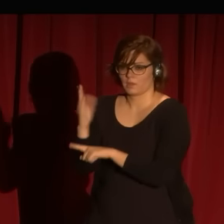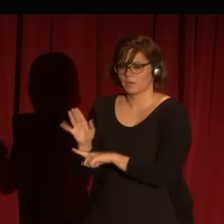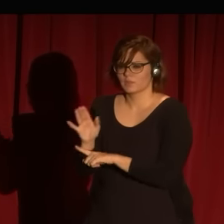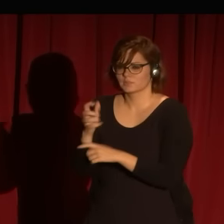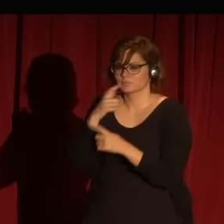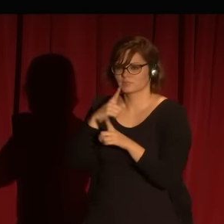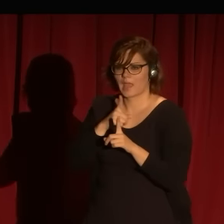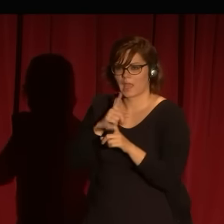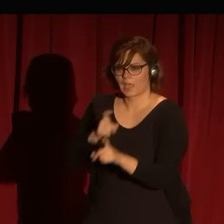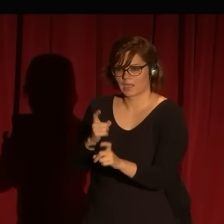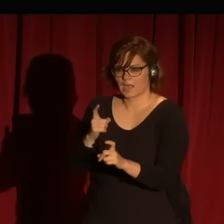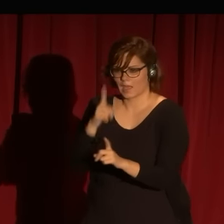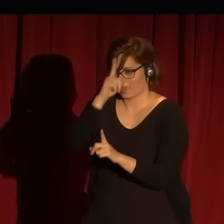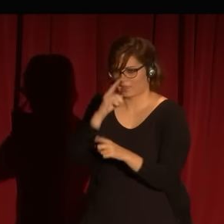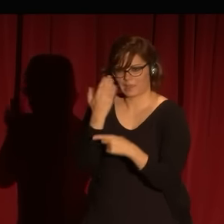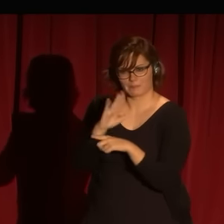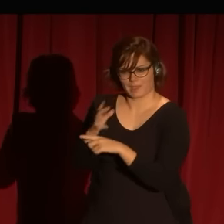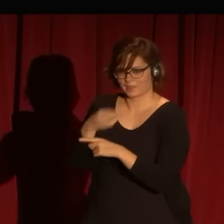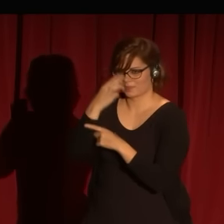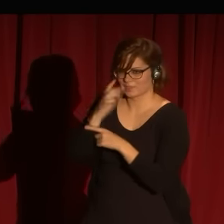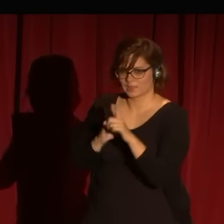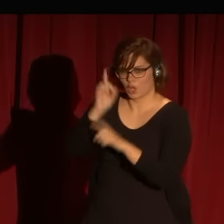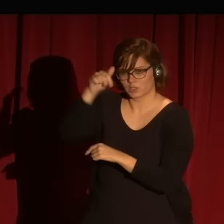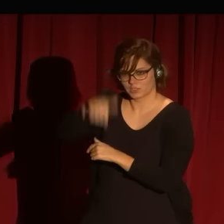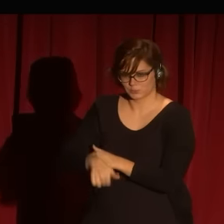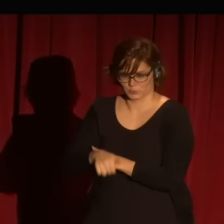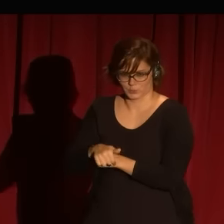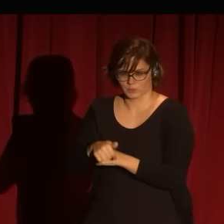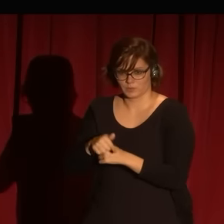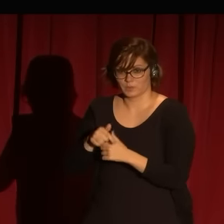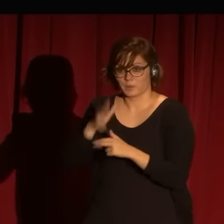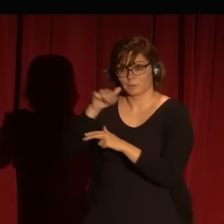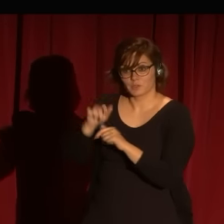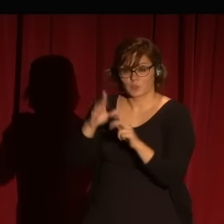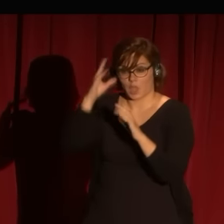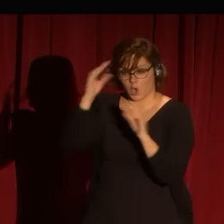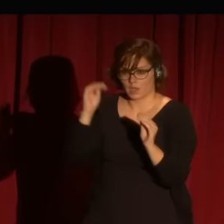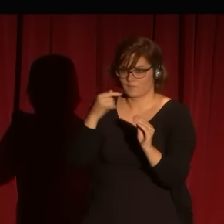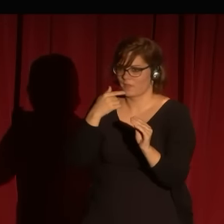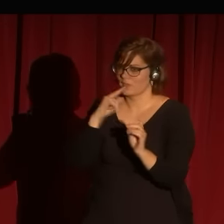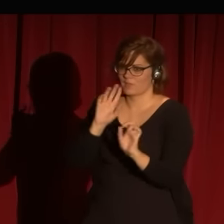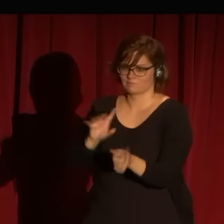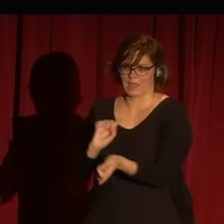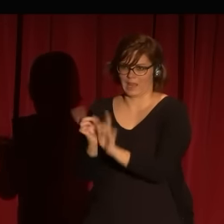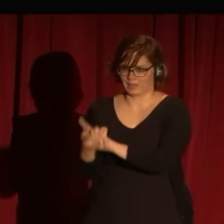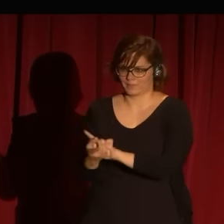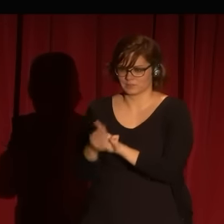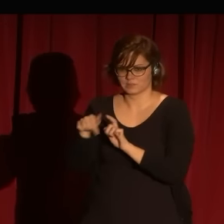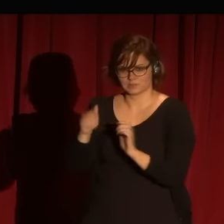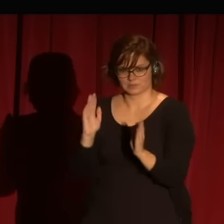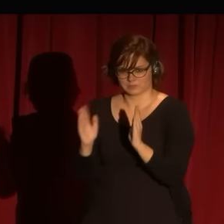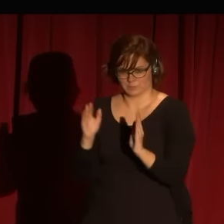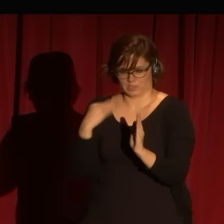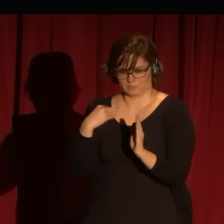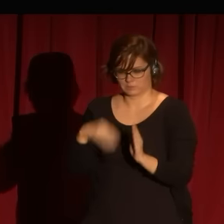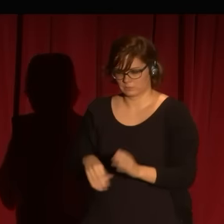imágenes muy interesante en este momento entre el sur y el norte Los pintores holandeses pintan cuadros en los que dicen Exactamente lo contrario en este mismo